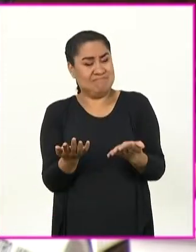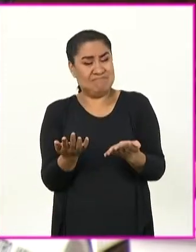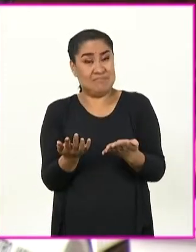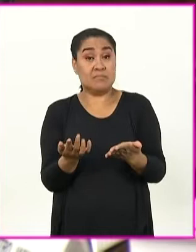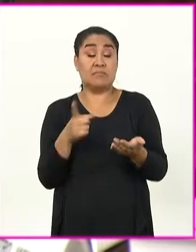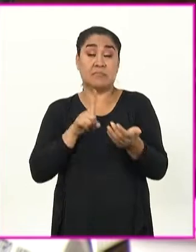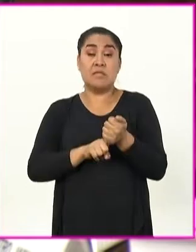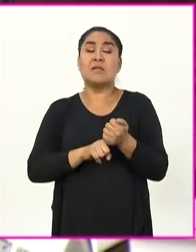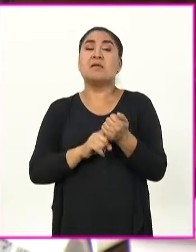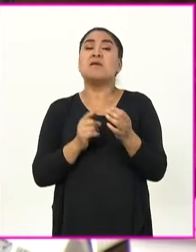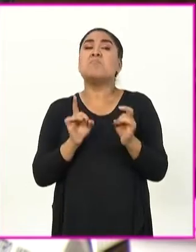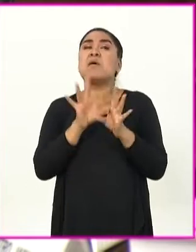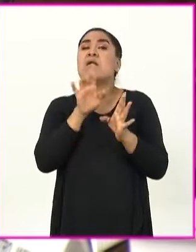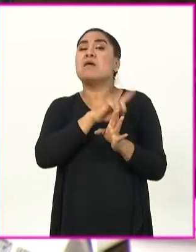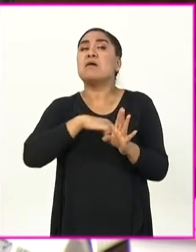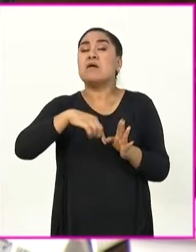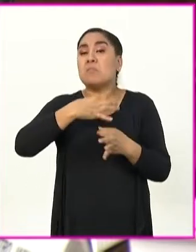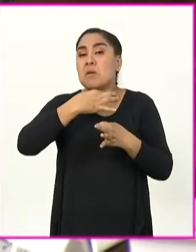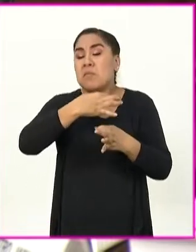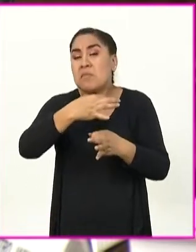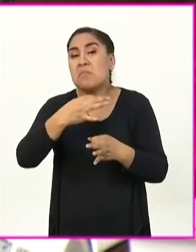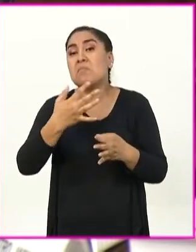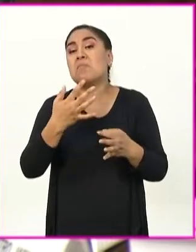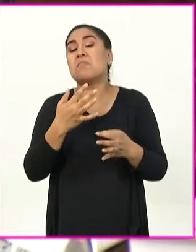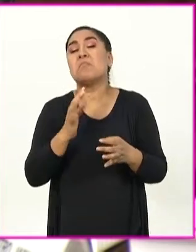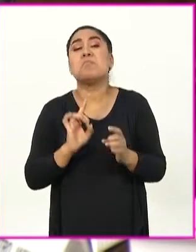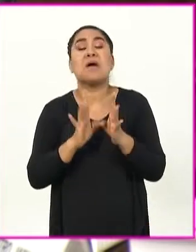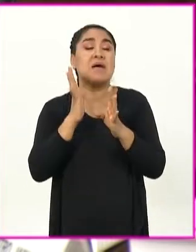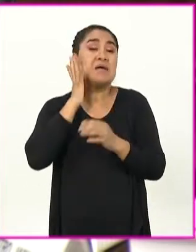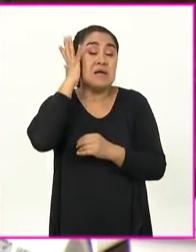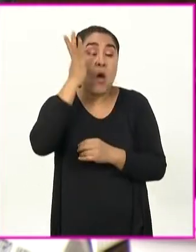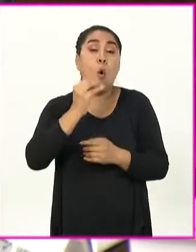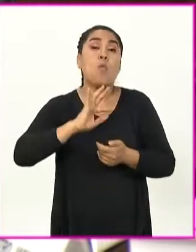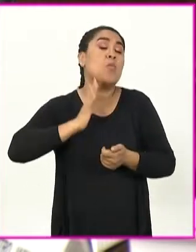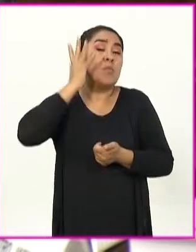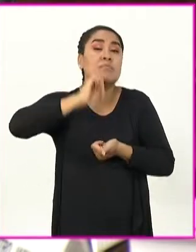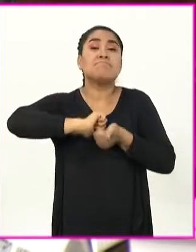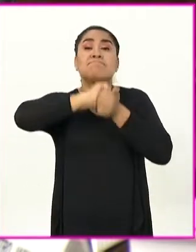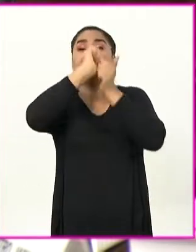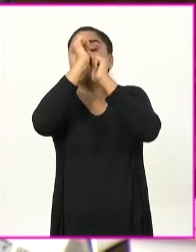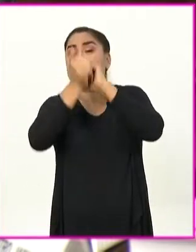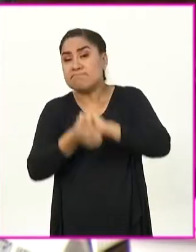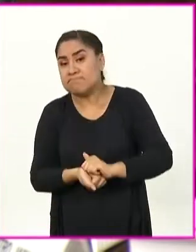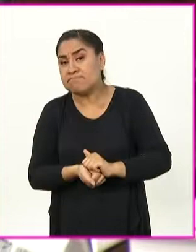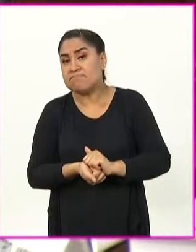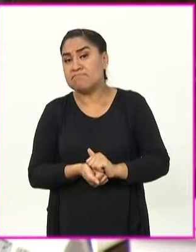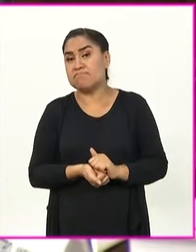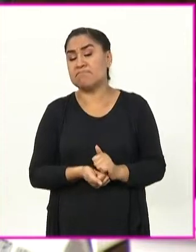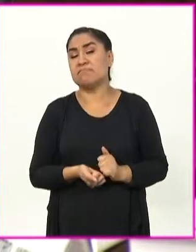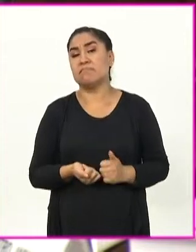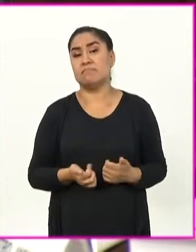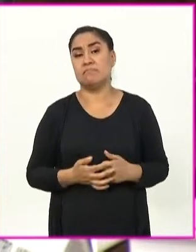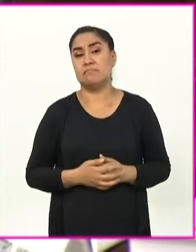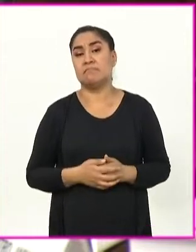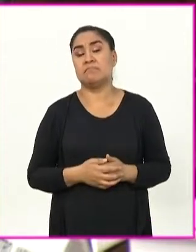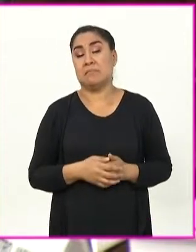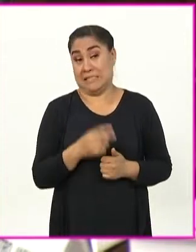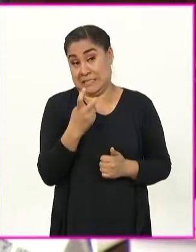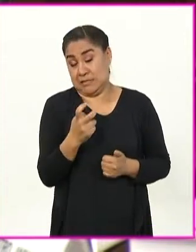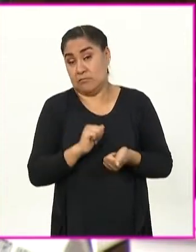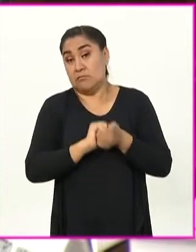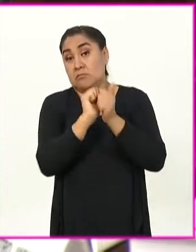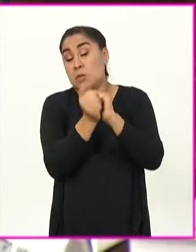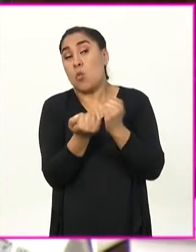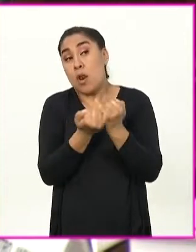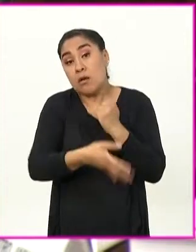solamente por las tentaciones que pueden existir o porque pueda convertirse en una una acción que